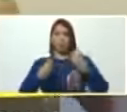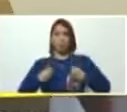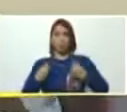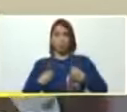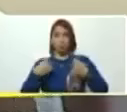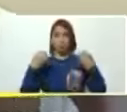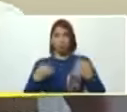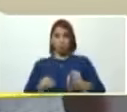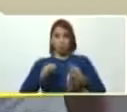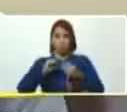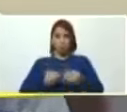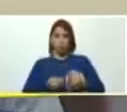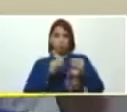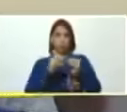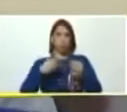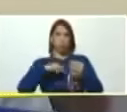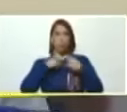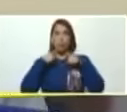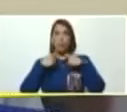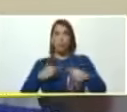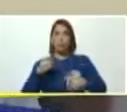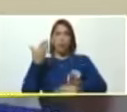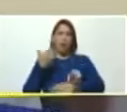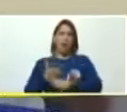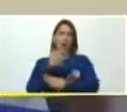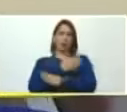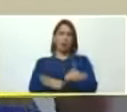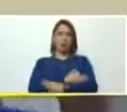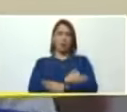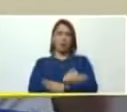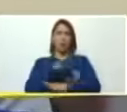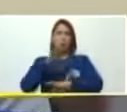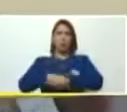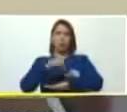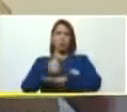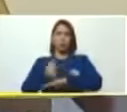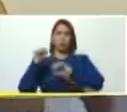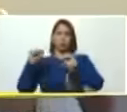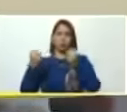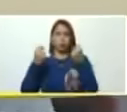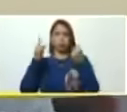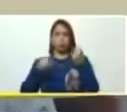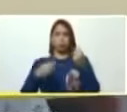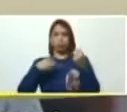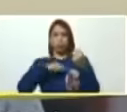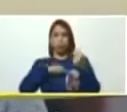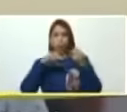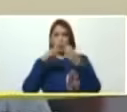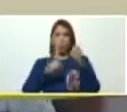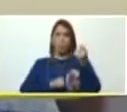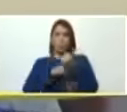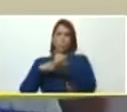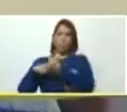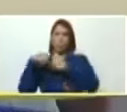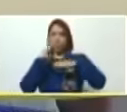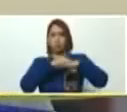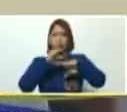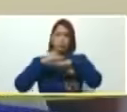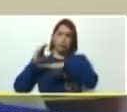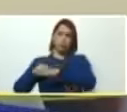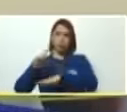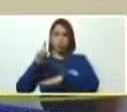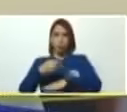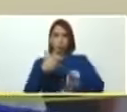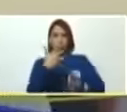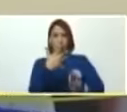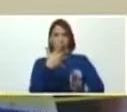cotidiana, recuperar lo que hemos perdido producto del bloqueo y las sanciones, va a contar con todo nuestro apoyo e inmediatamente convocamos a estos tres